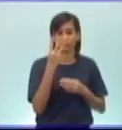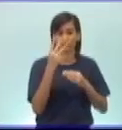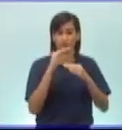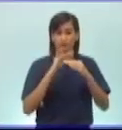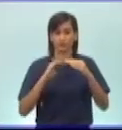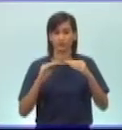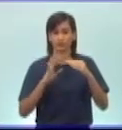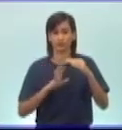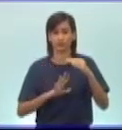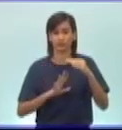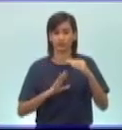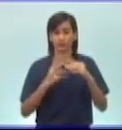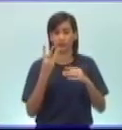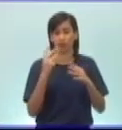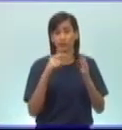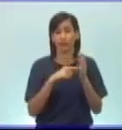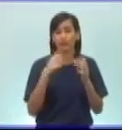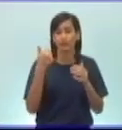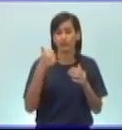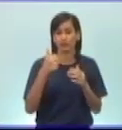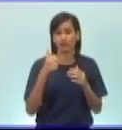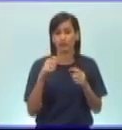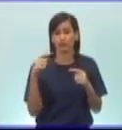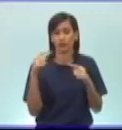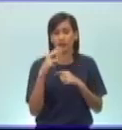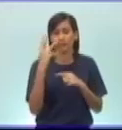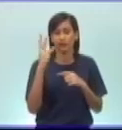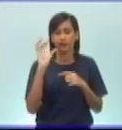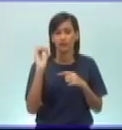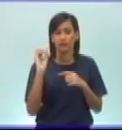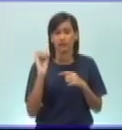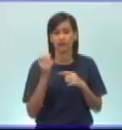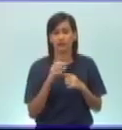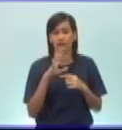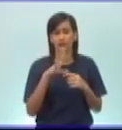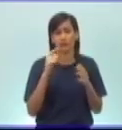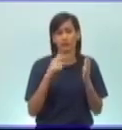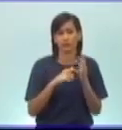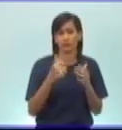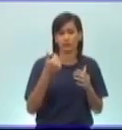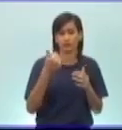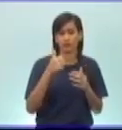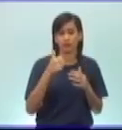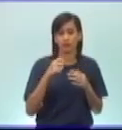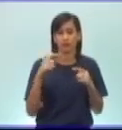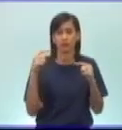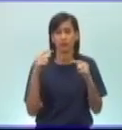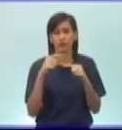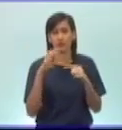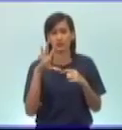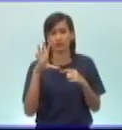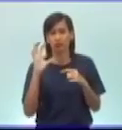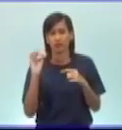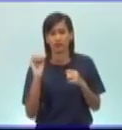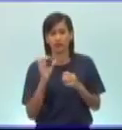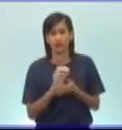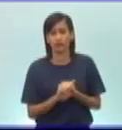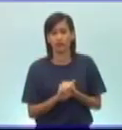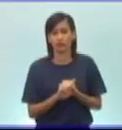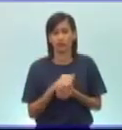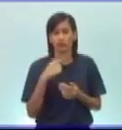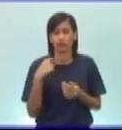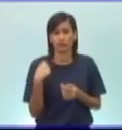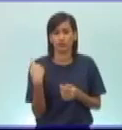3 por 10 es igual a 30 y 5 por 10 es igual a 50. Cuando